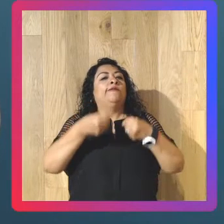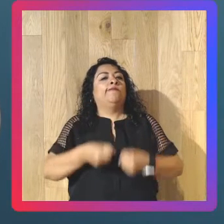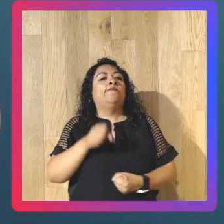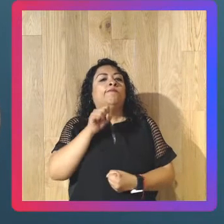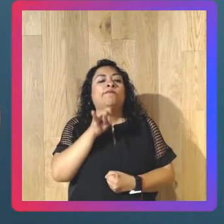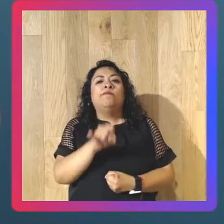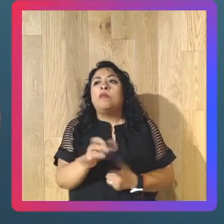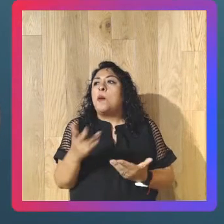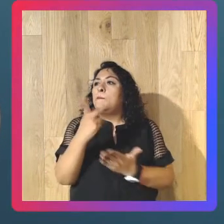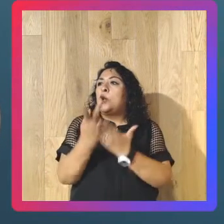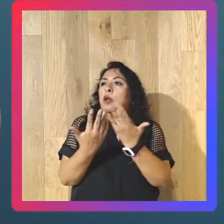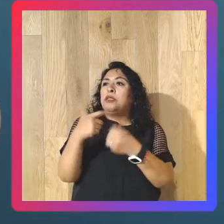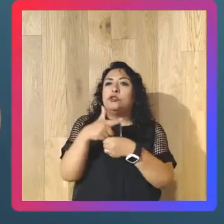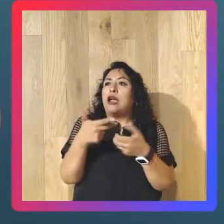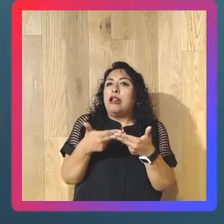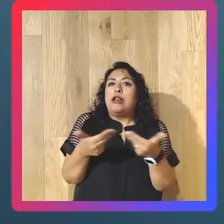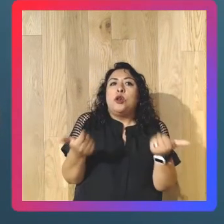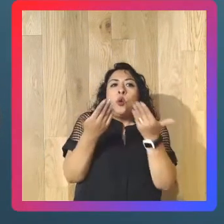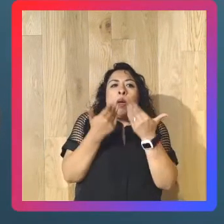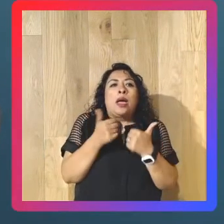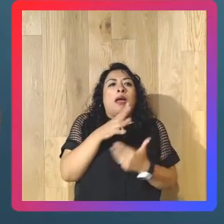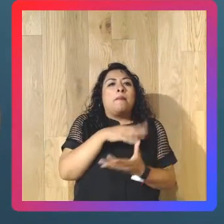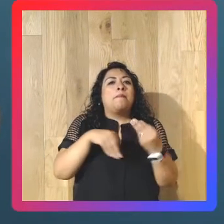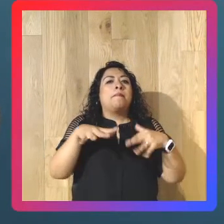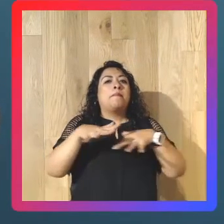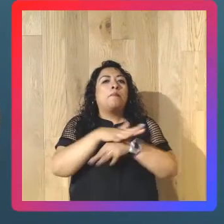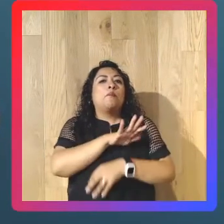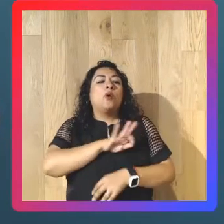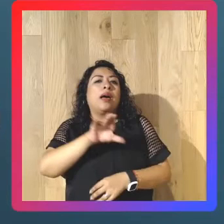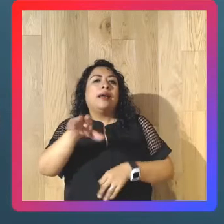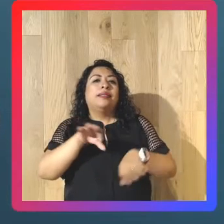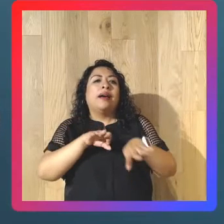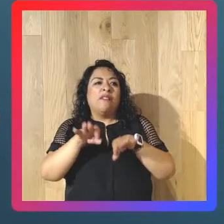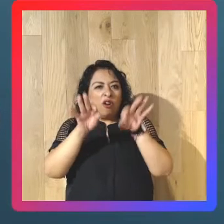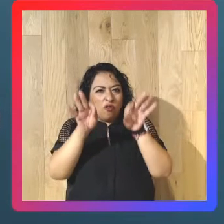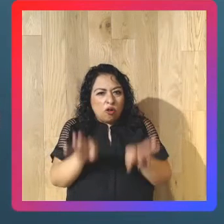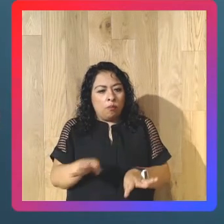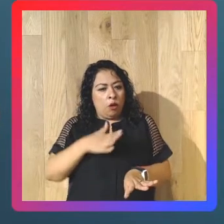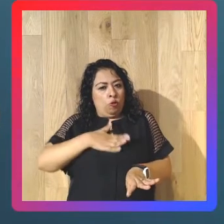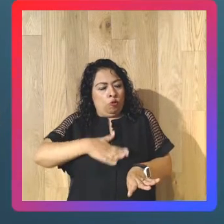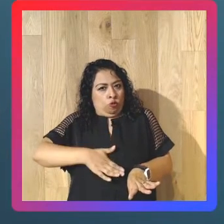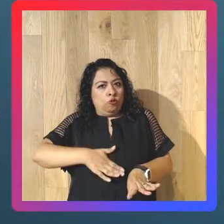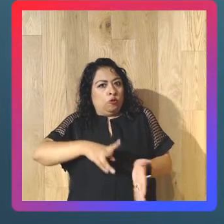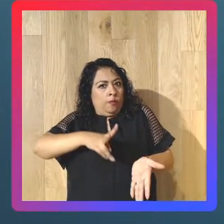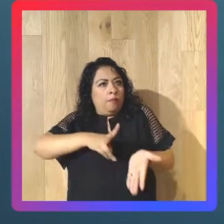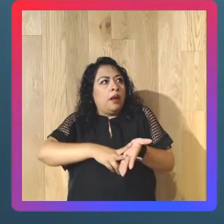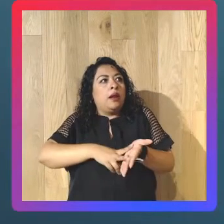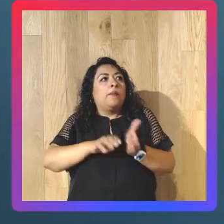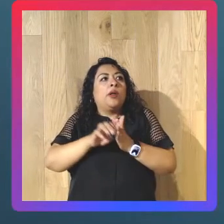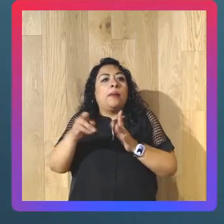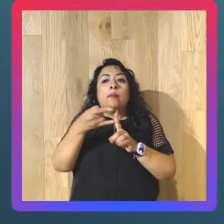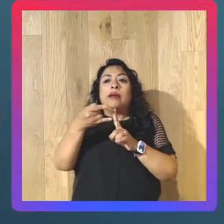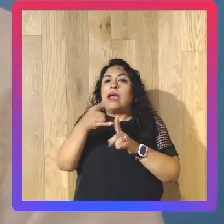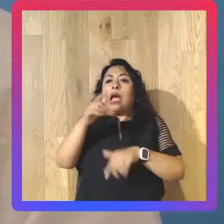que ningún programa social puede sustituir al trabajo formal y digno como la puerta de salida